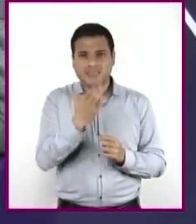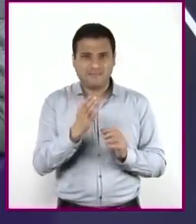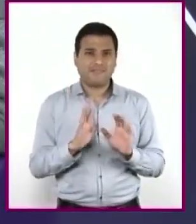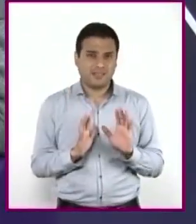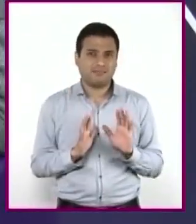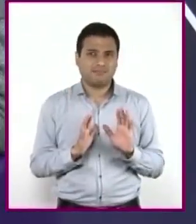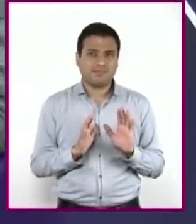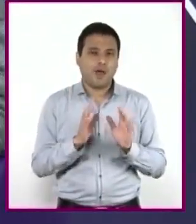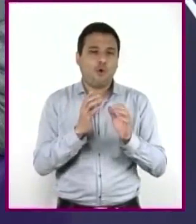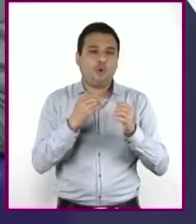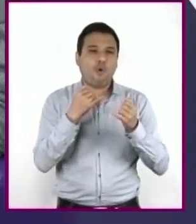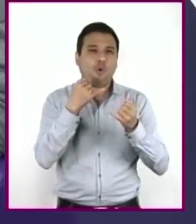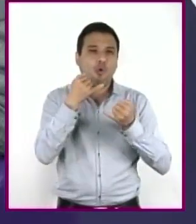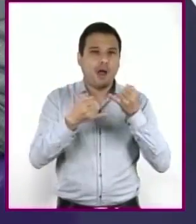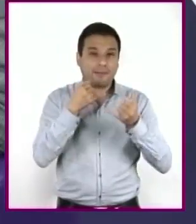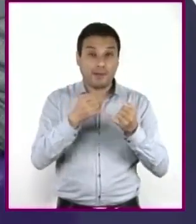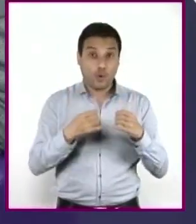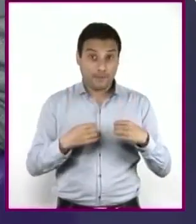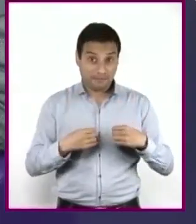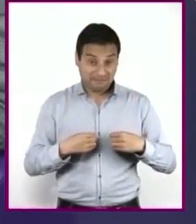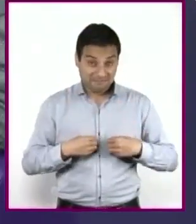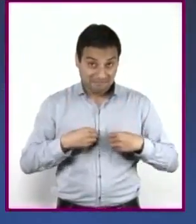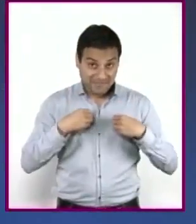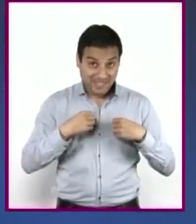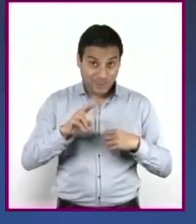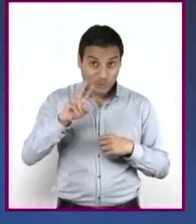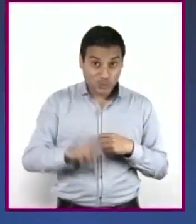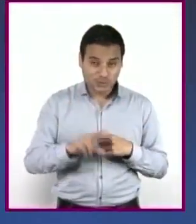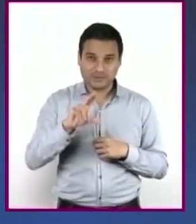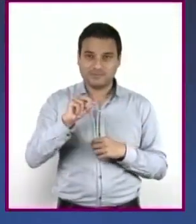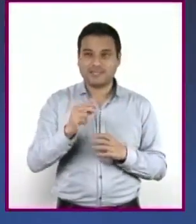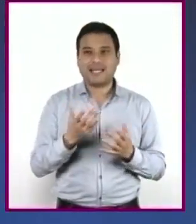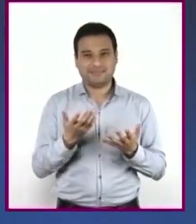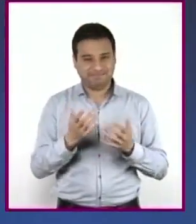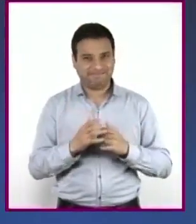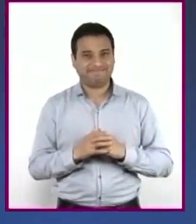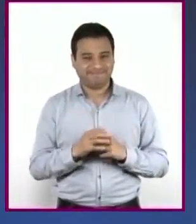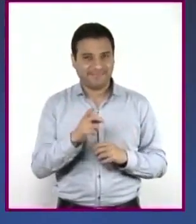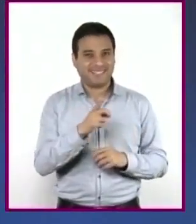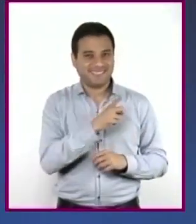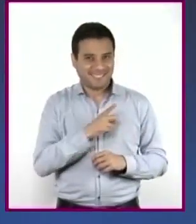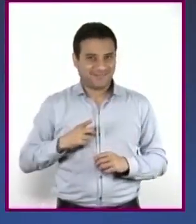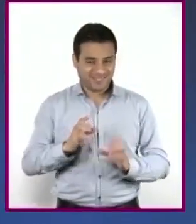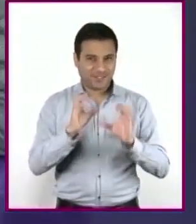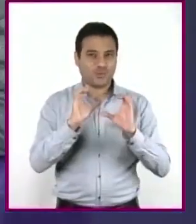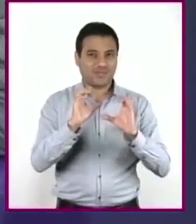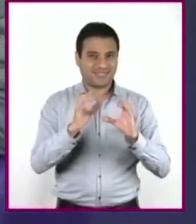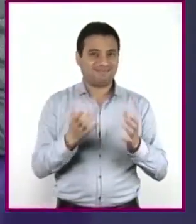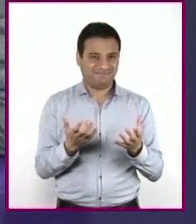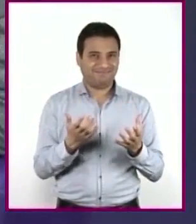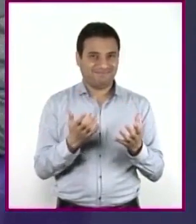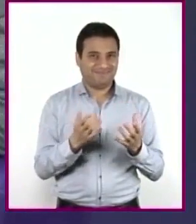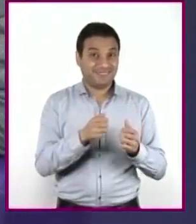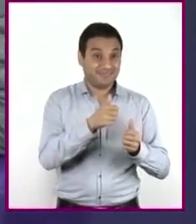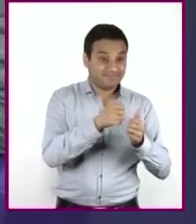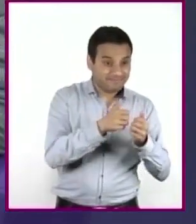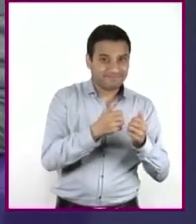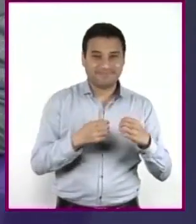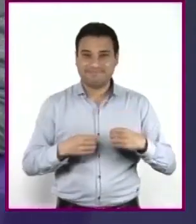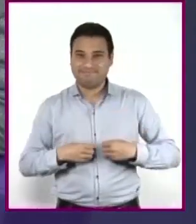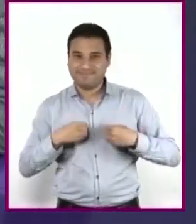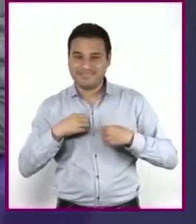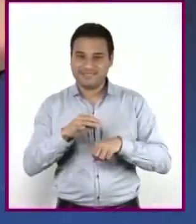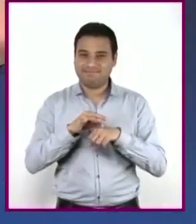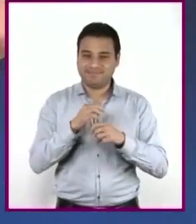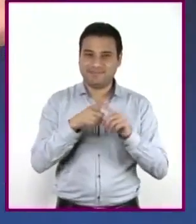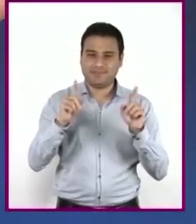porque tienes que ganar, pero en la vida real no. Exactamente, hay que entender la diferencia entre la ciencia ficción y lo que es real, ¿no? Hay que